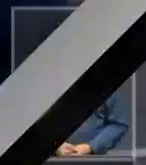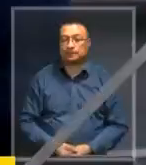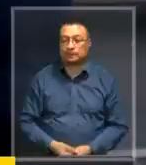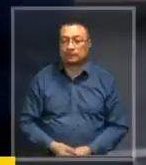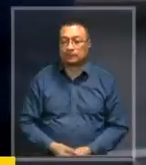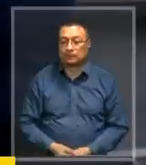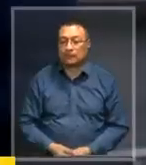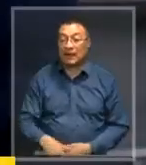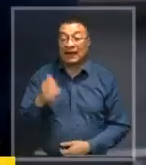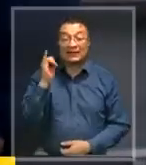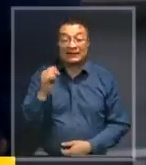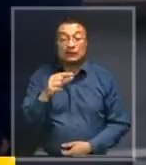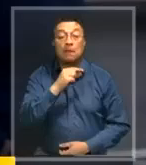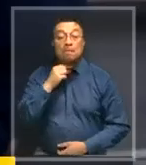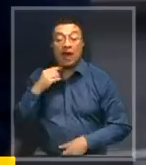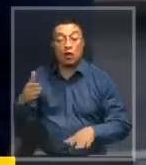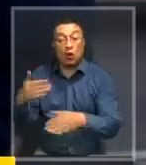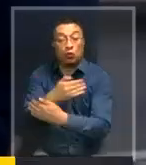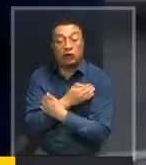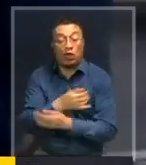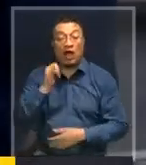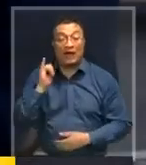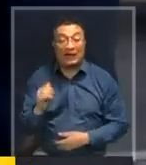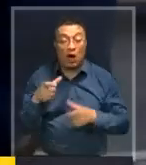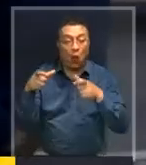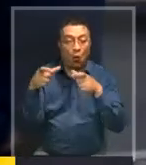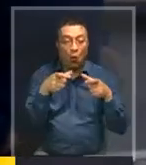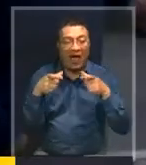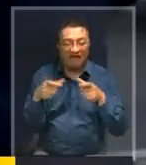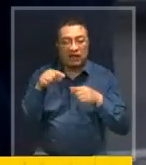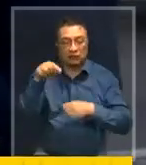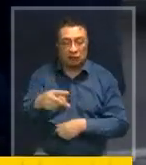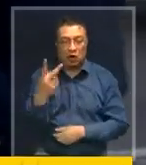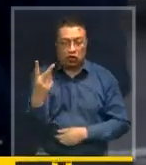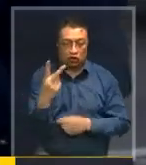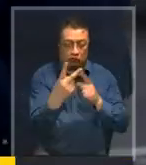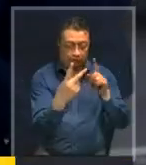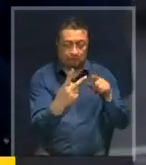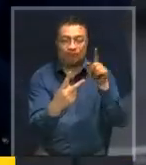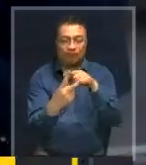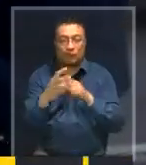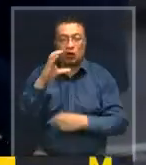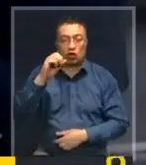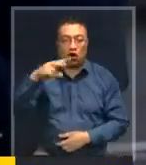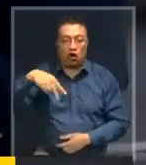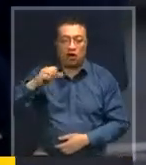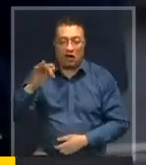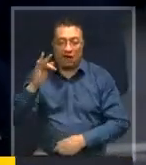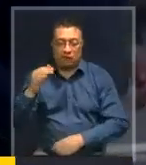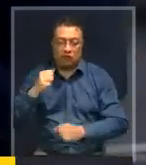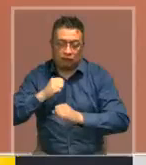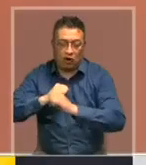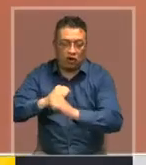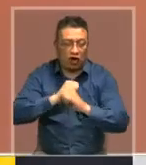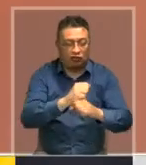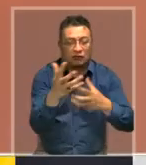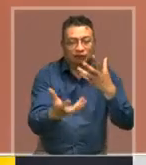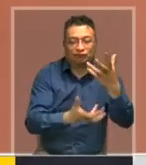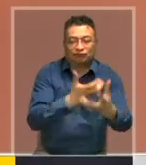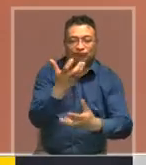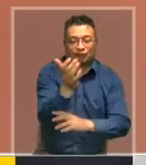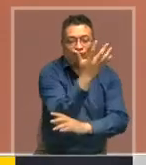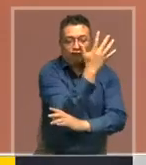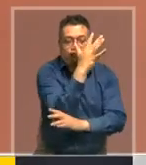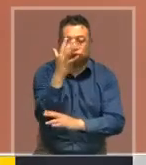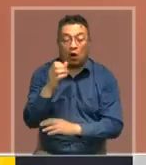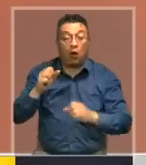Sí, Padre Hurtado, y Curacaví es el epicentro hasta ahora del combate de la CONAF contra estos incendios forestales. Y lo peor pudo